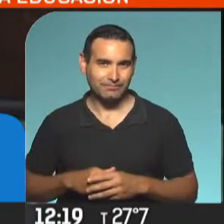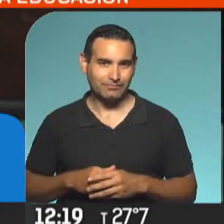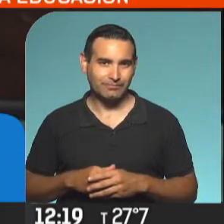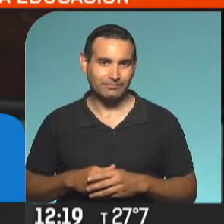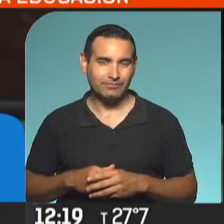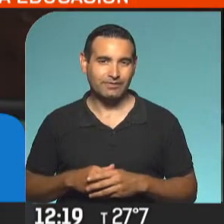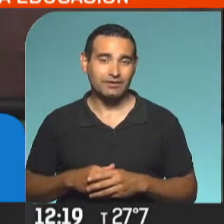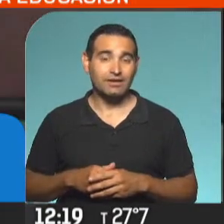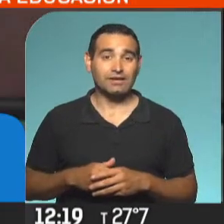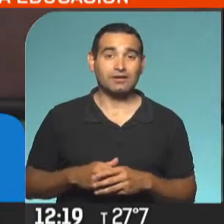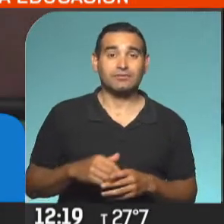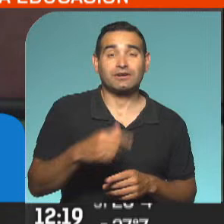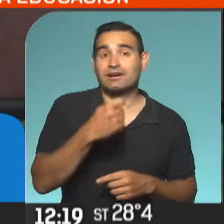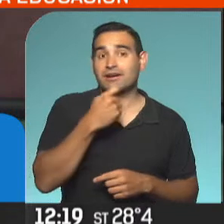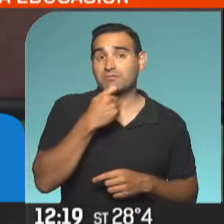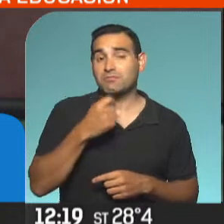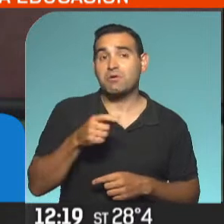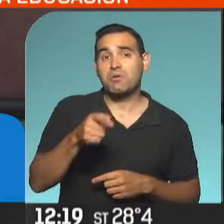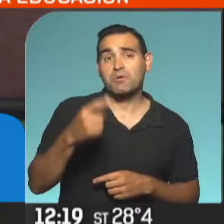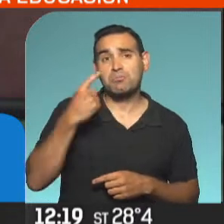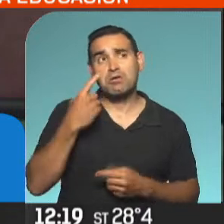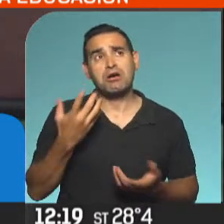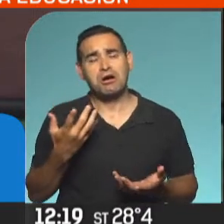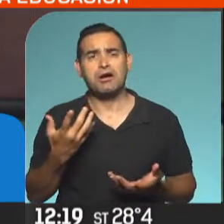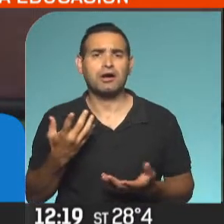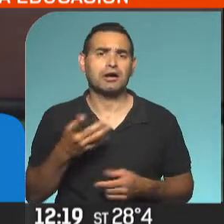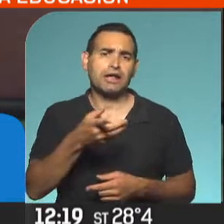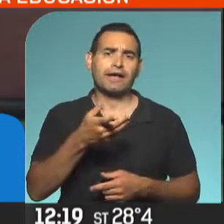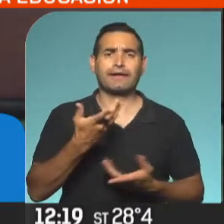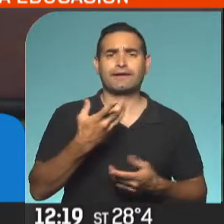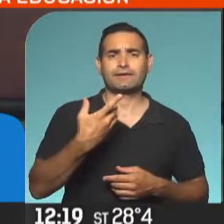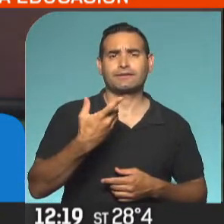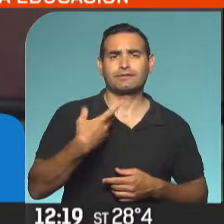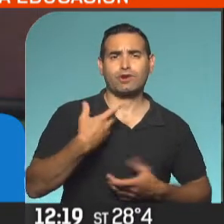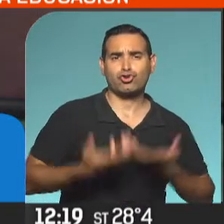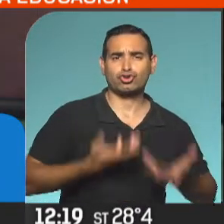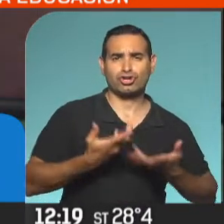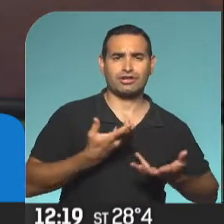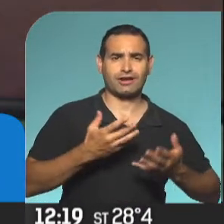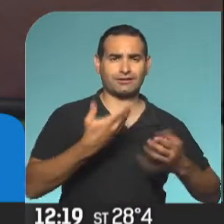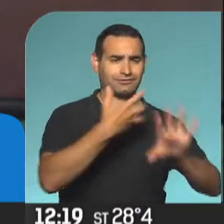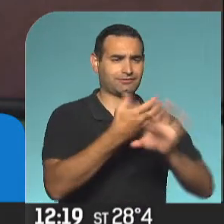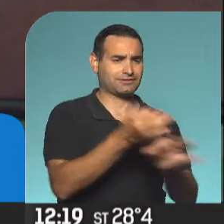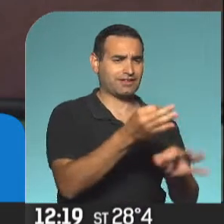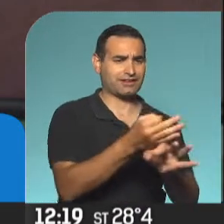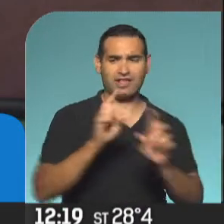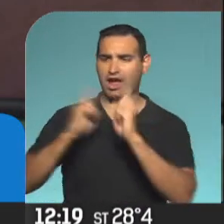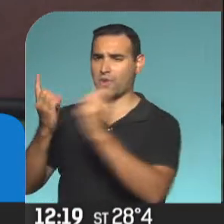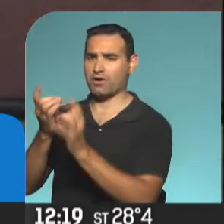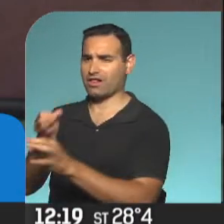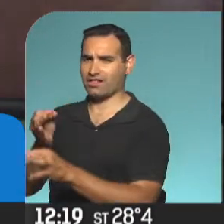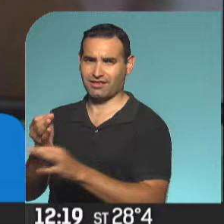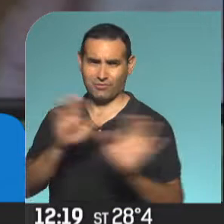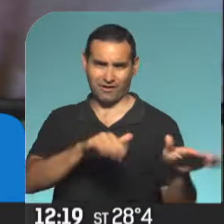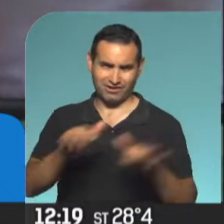¿sí? Digo, estaríamos muy equivocados si pretendemos dar clases desde nuestras cocinas de la misma manera que lo hacemos en un aula. Y consultarte,